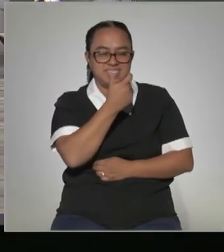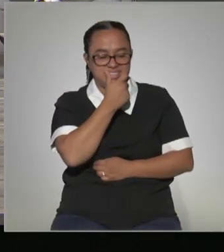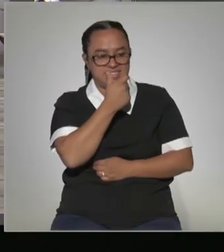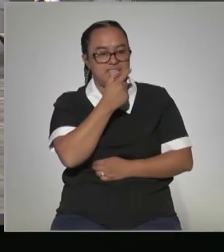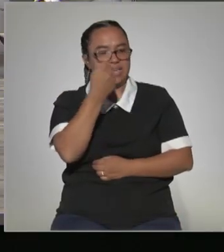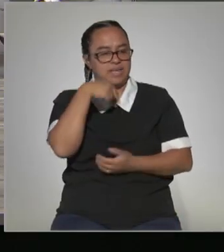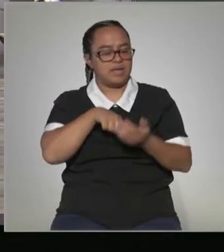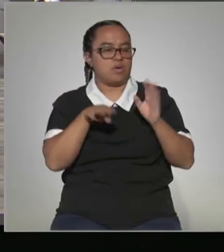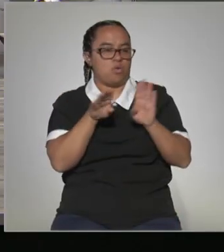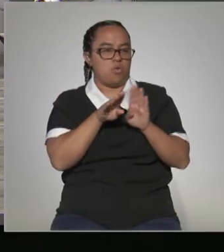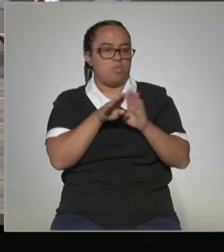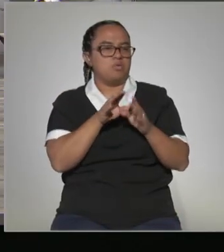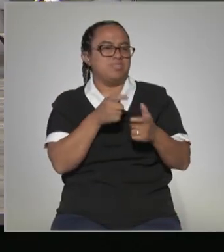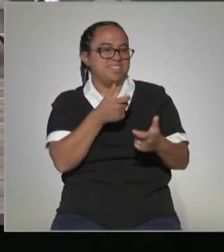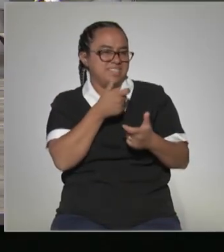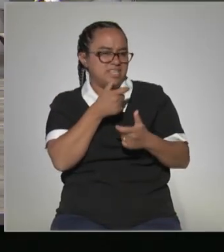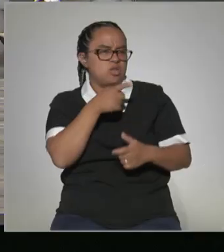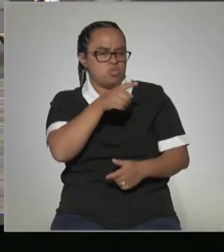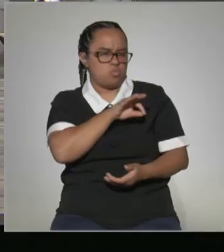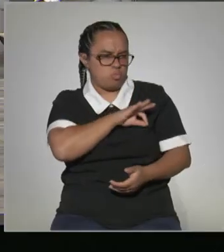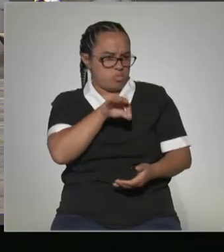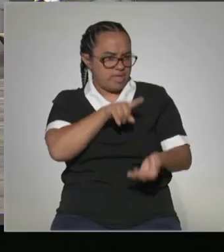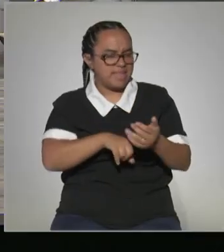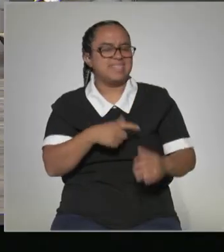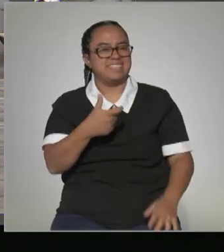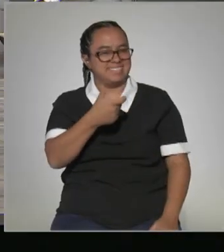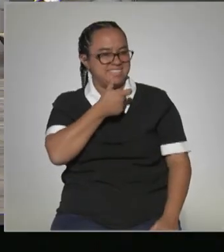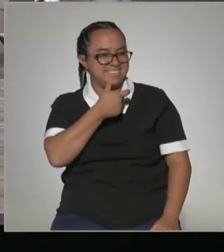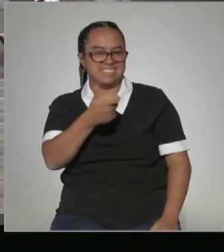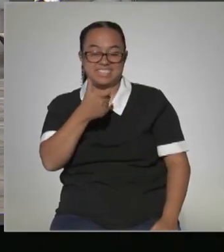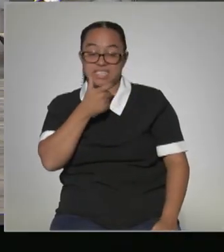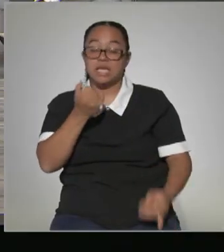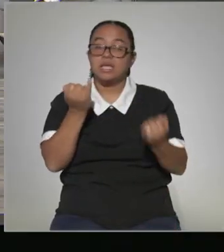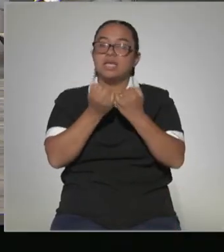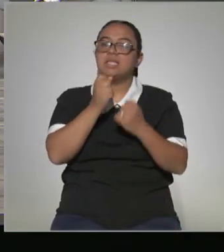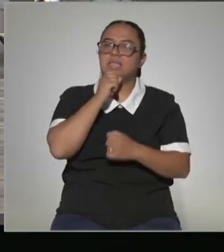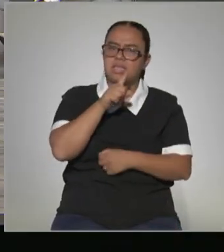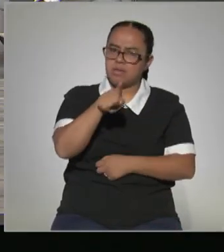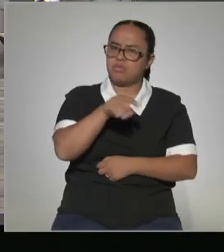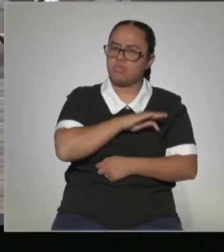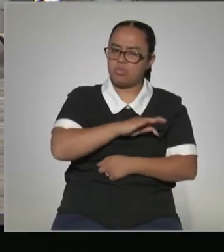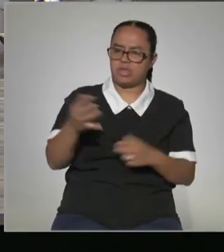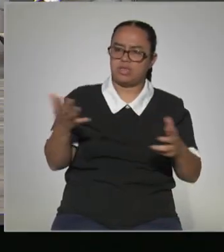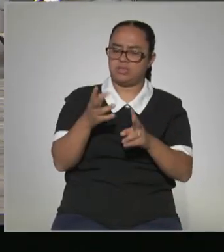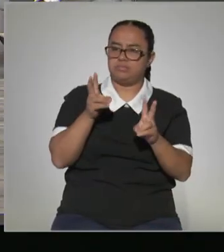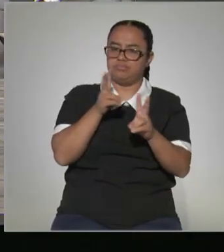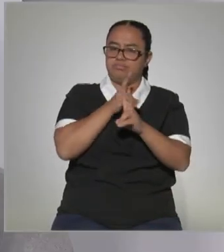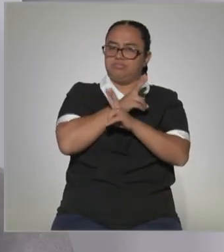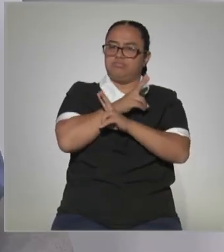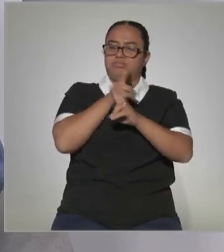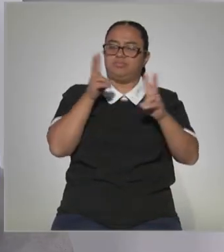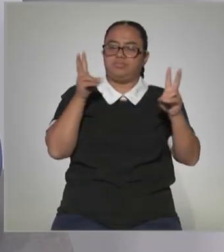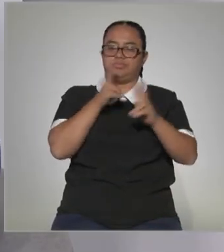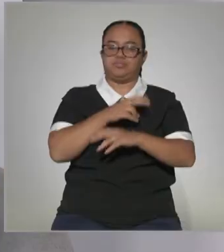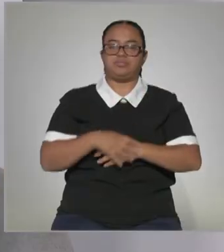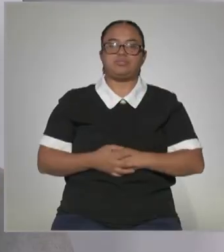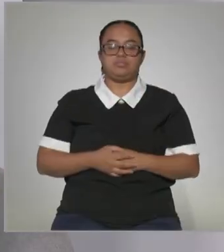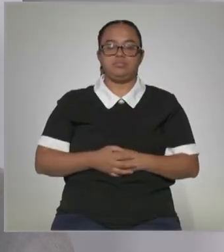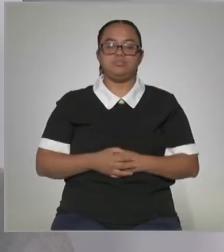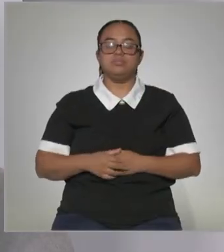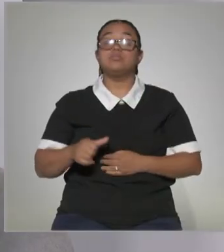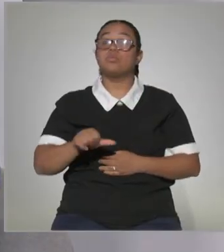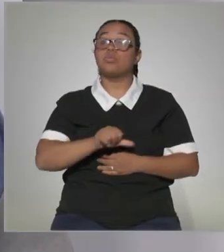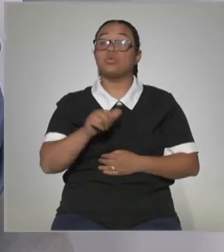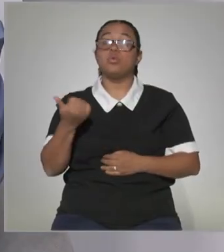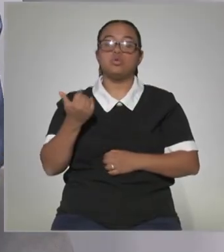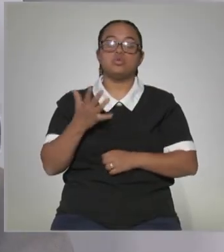make it, ¿no? O sea, sonríe si puedes. También puedes respirar. Entonces, lo otro,